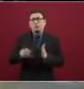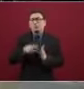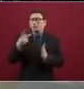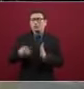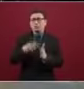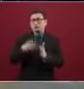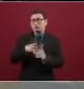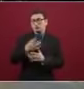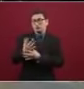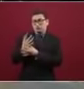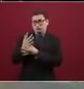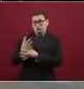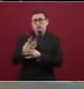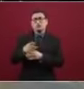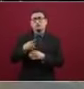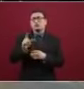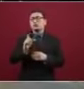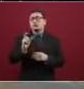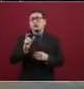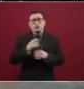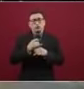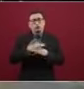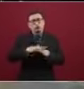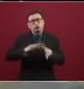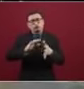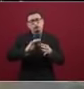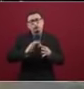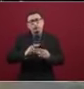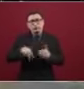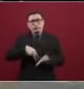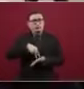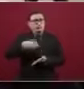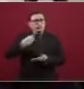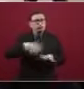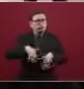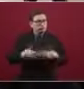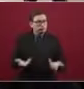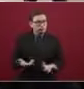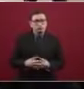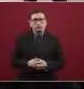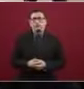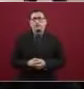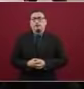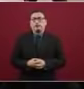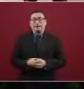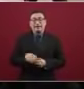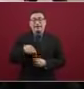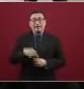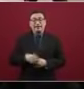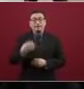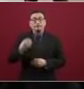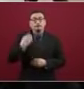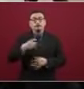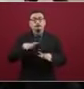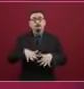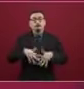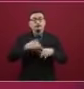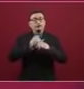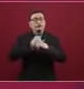se dan a conocer datos o hechos aquí en la conferencia. Nada que demos a conocer aquí